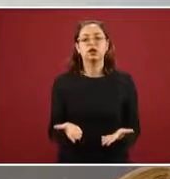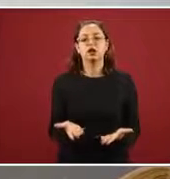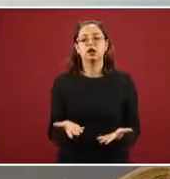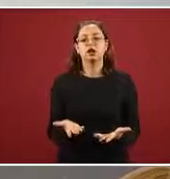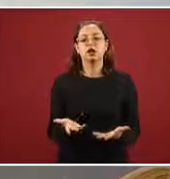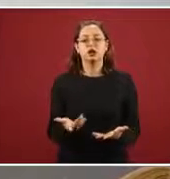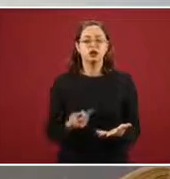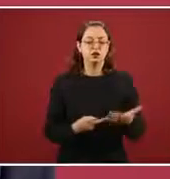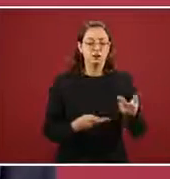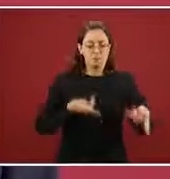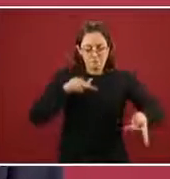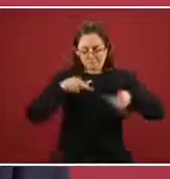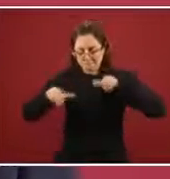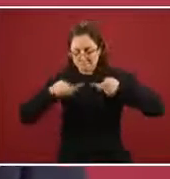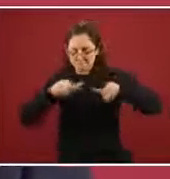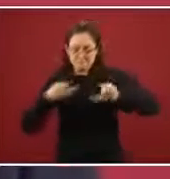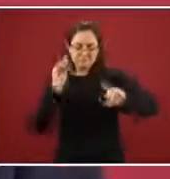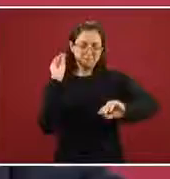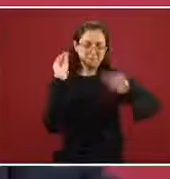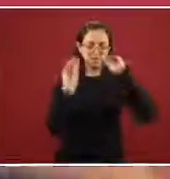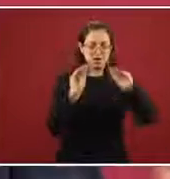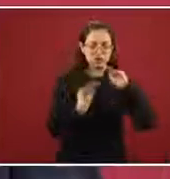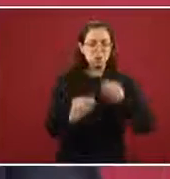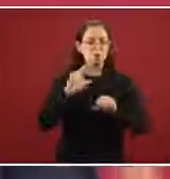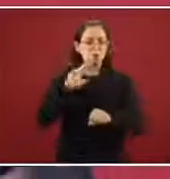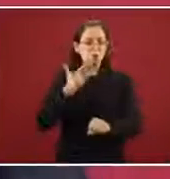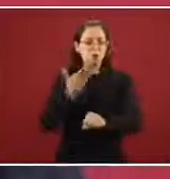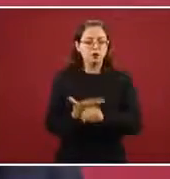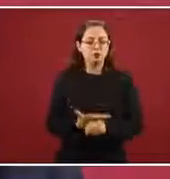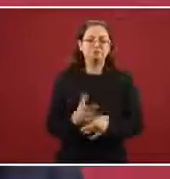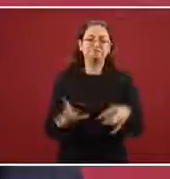conduciendo este plan para explicar